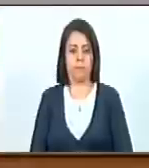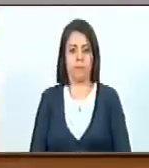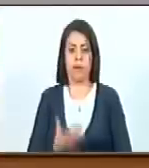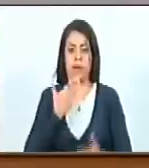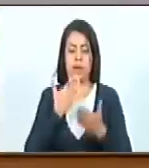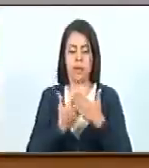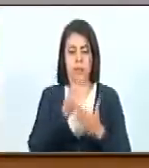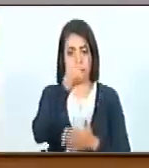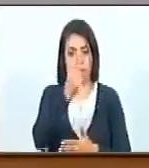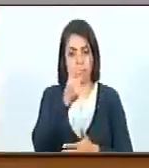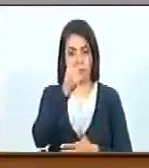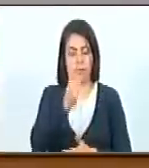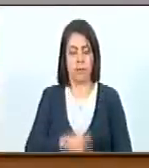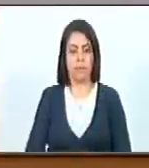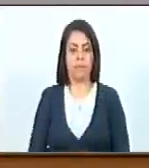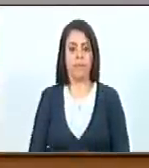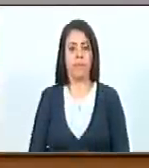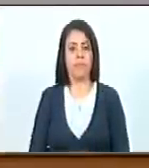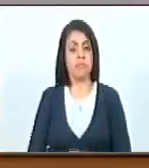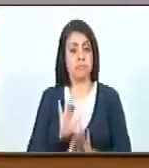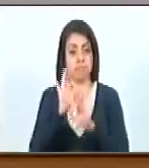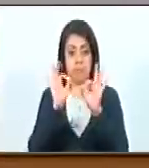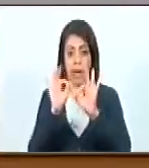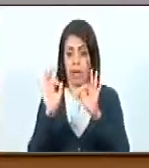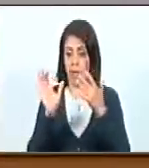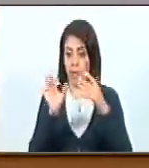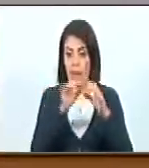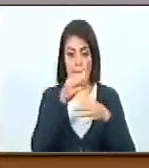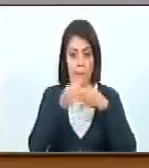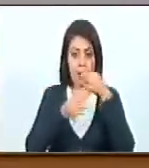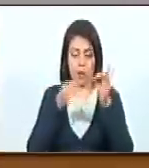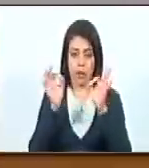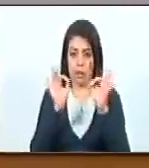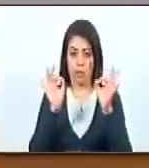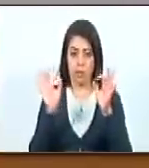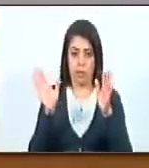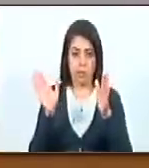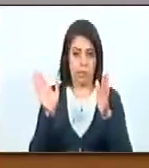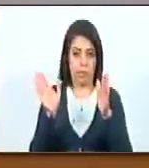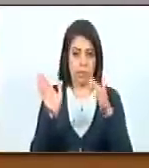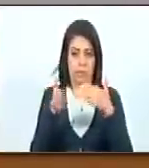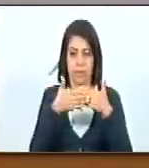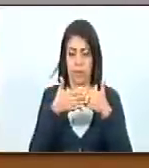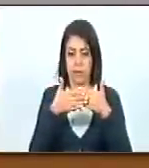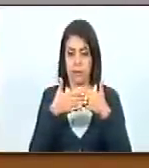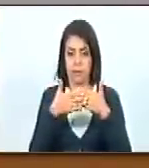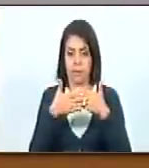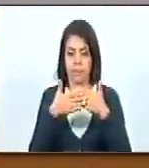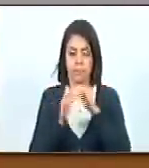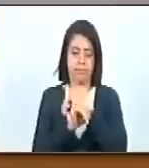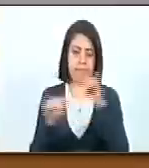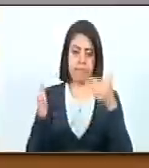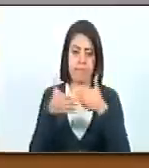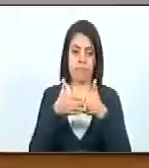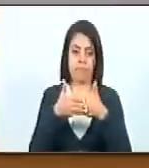Gracias, diputado. Nadie más ha anotado derecho de palabra. Se va a cerrar. Se cierra.